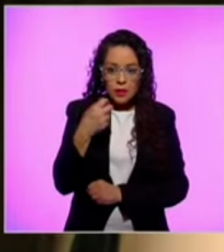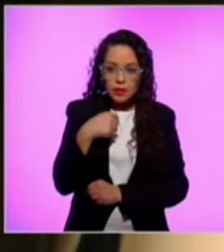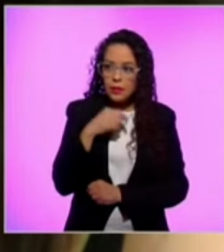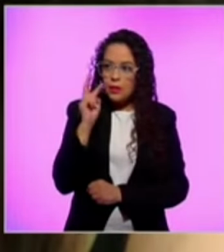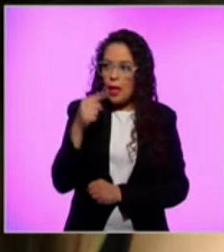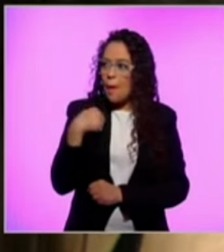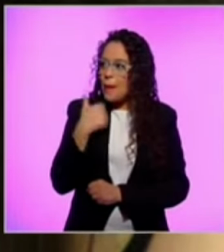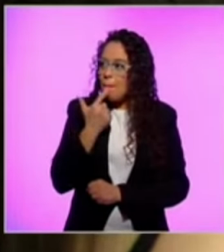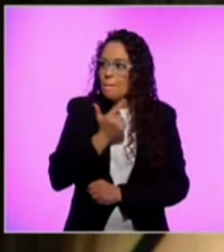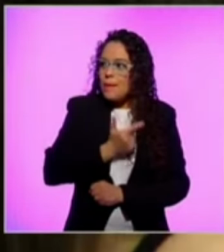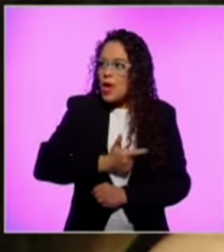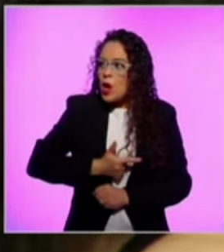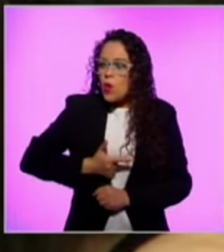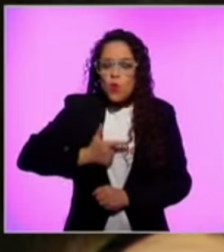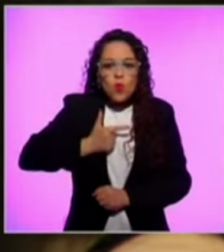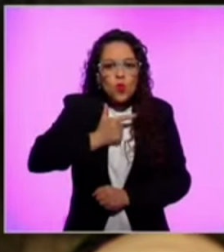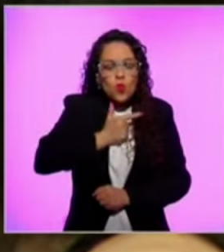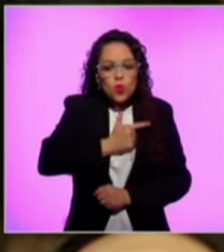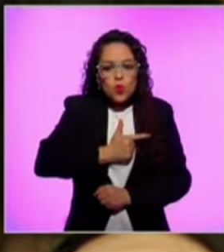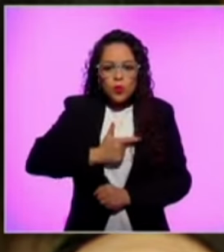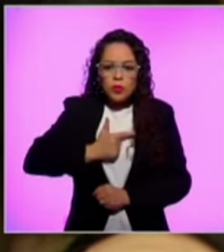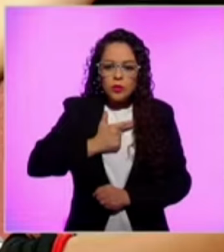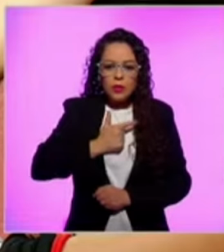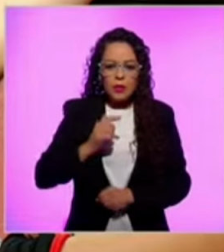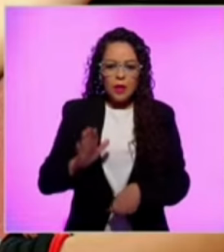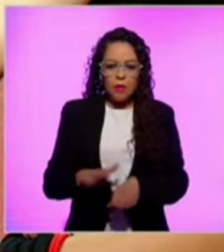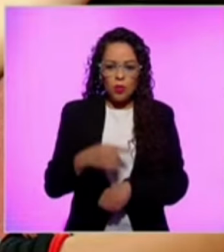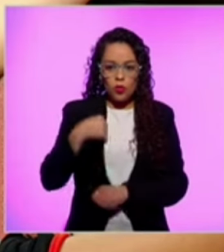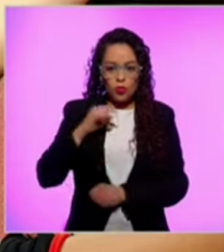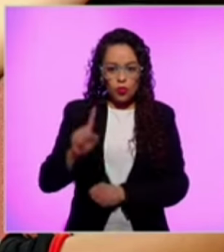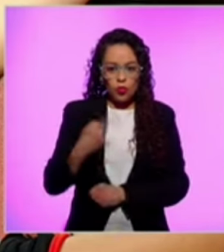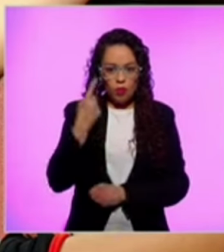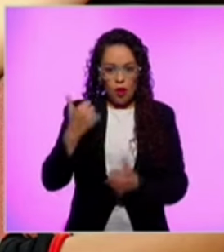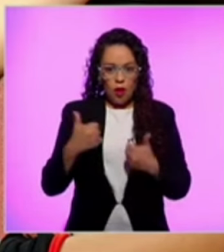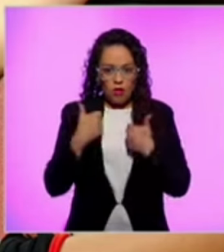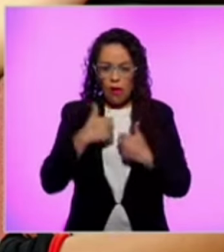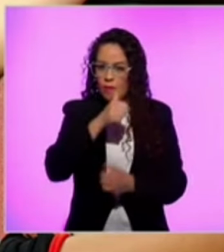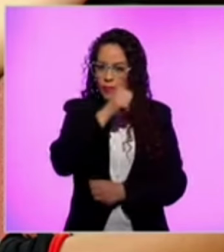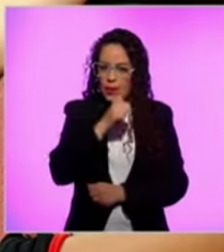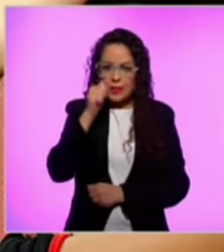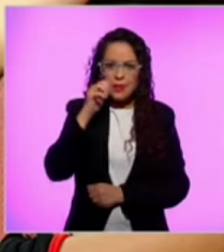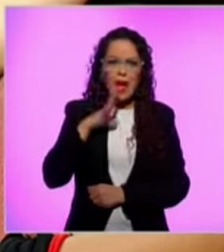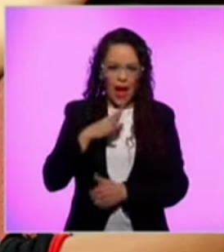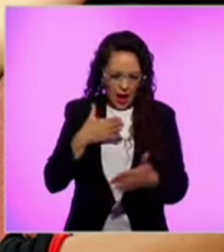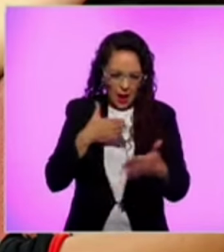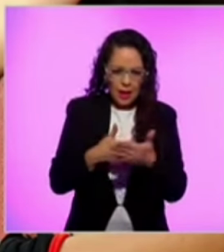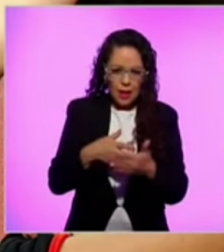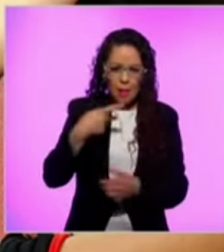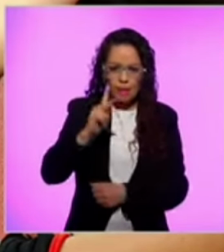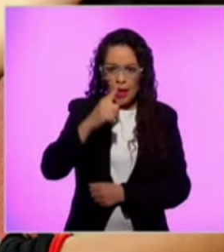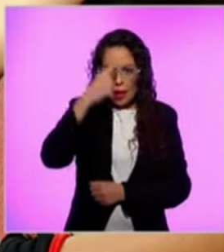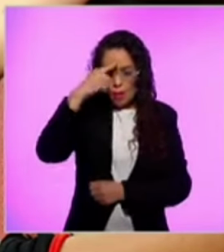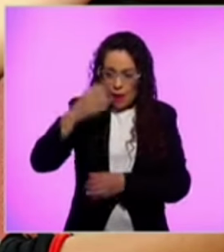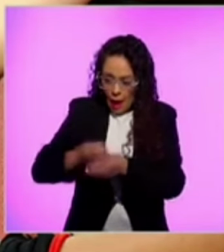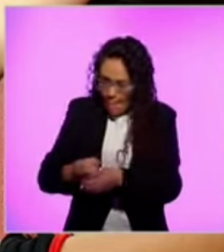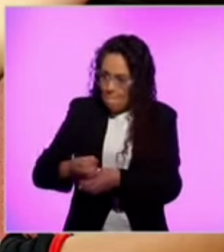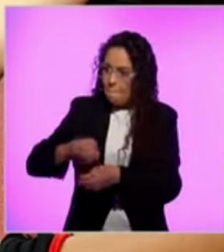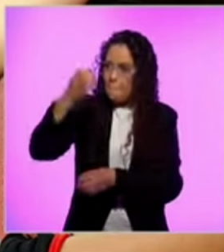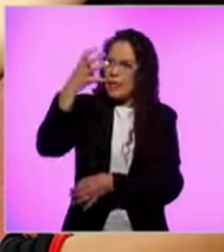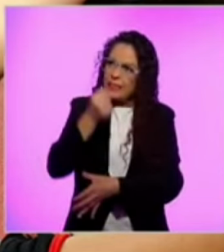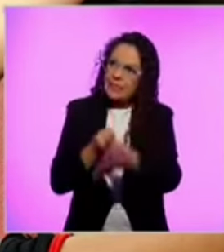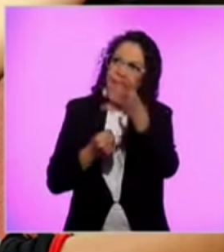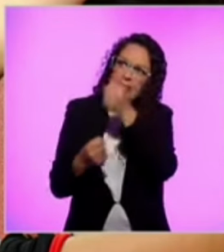me gusta porque mis limitaciones como chica ciega siempre han estado, pero para subirme al pole, para trepar al tubo,